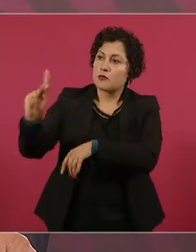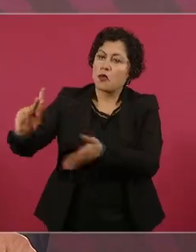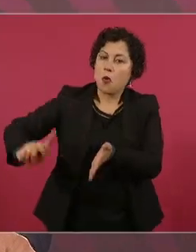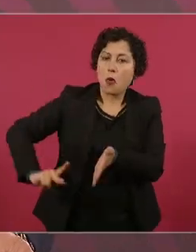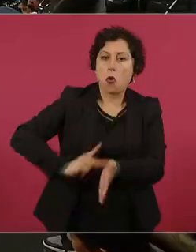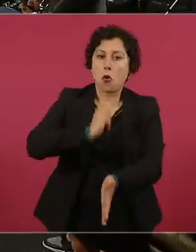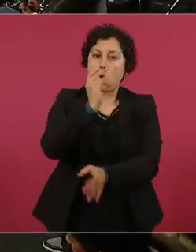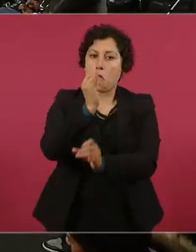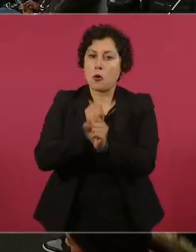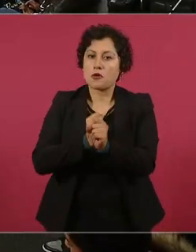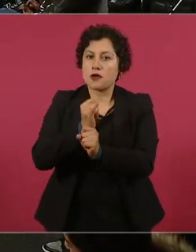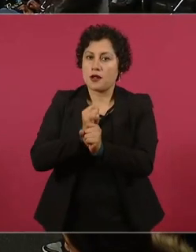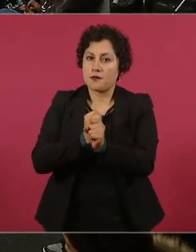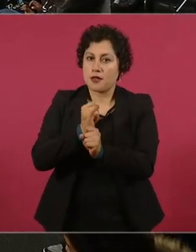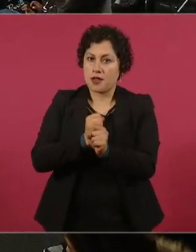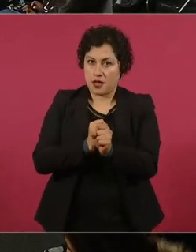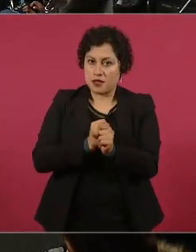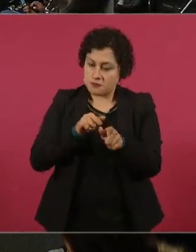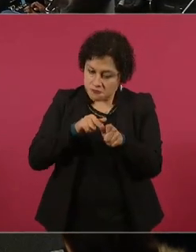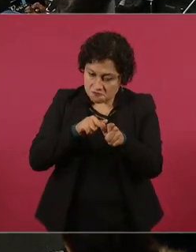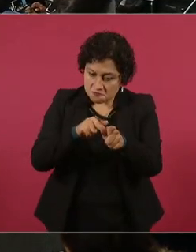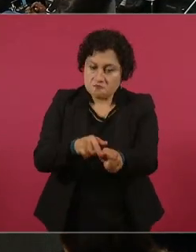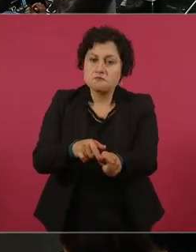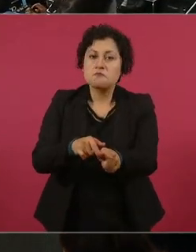pero no lo dejes libre